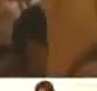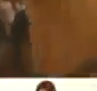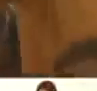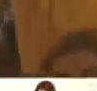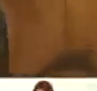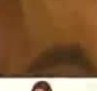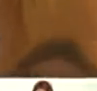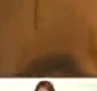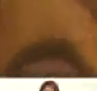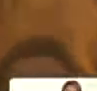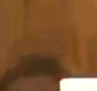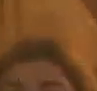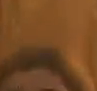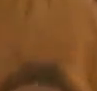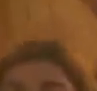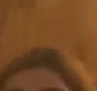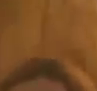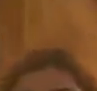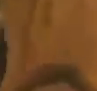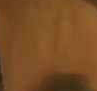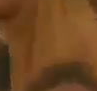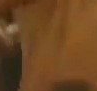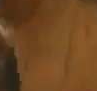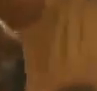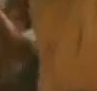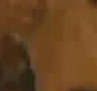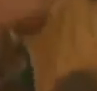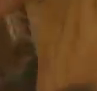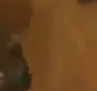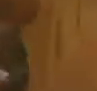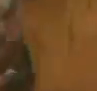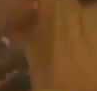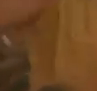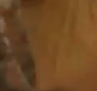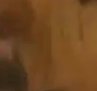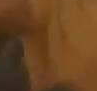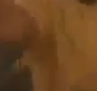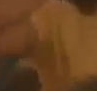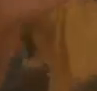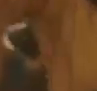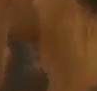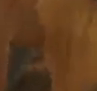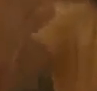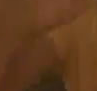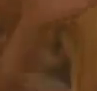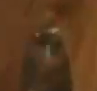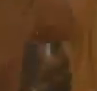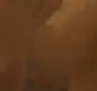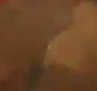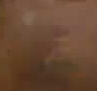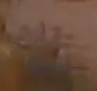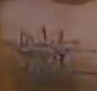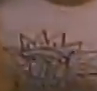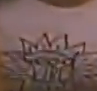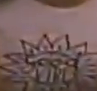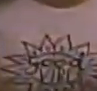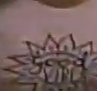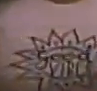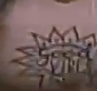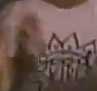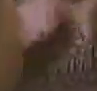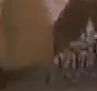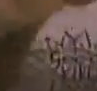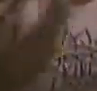constitucional de la República Bolivariana de Venezuela, quien se ha reunido con el pueblo de Anzoátegui en lo que ha sido este acto de juramentación y